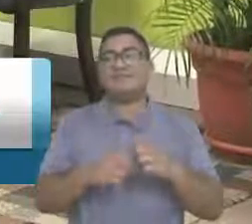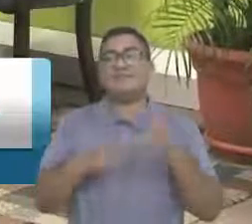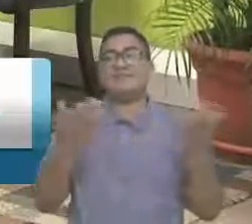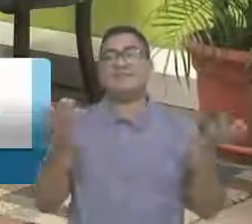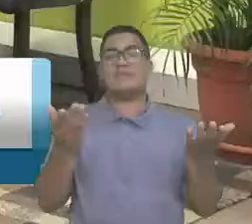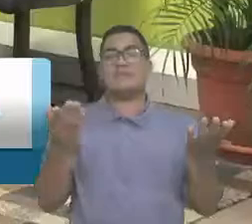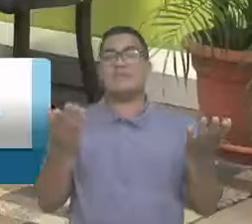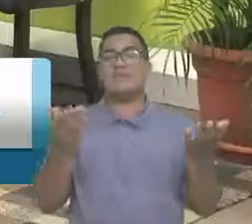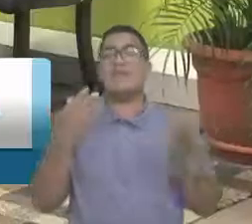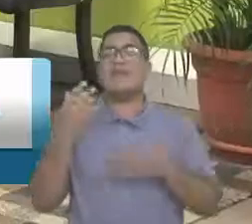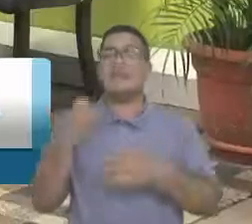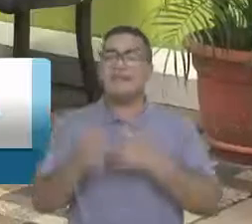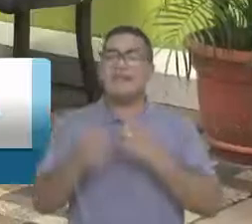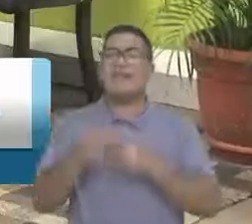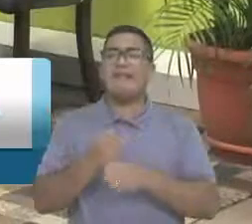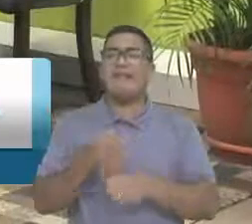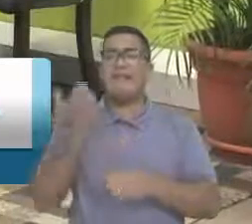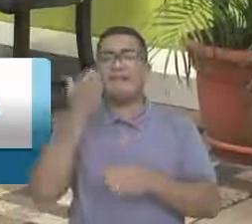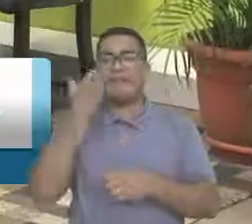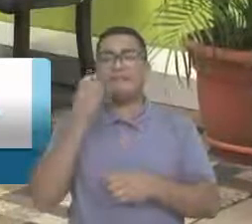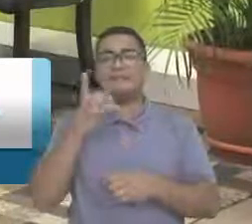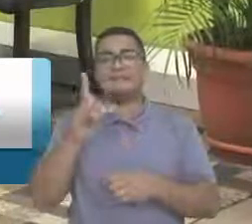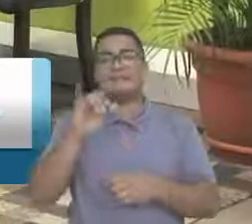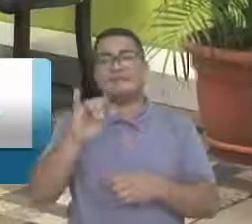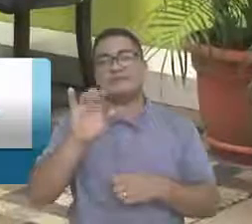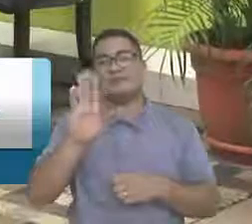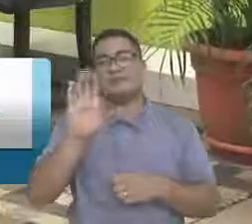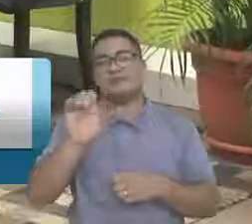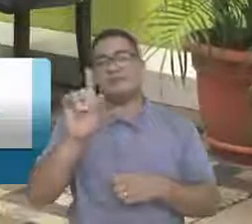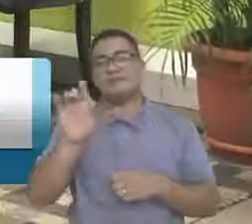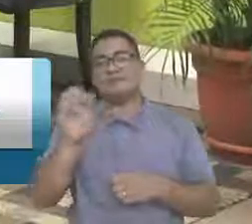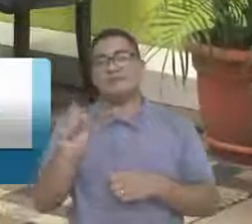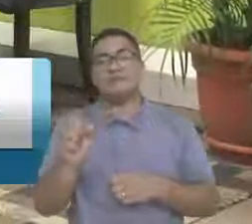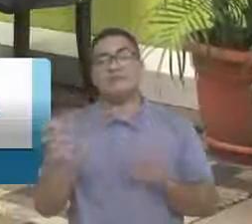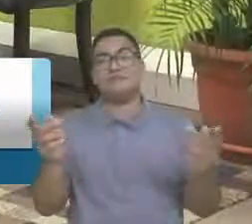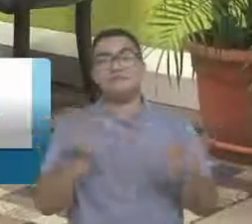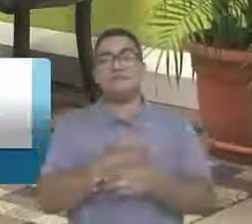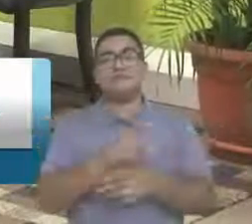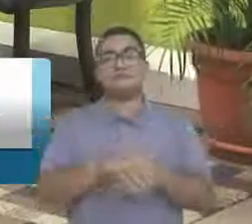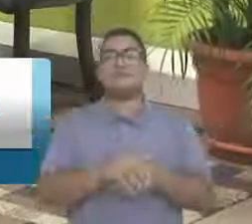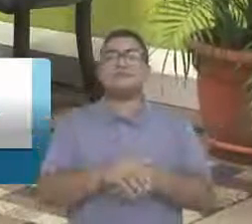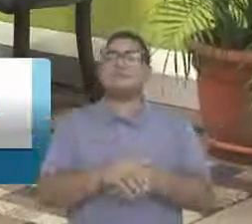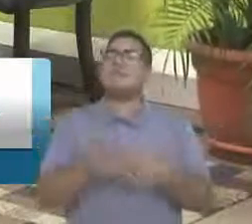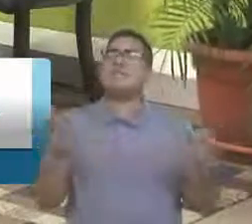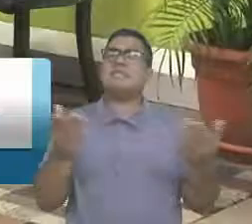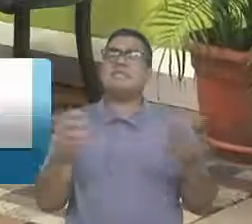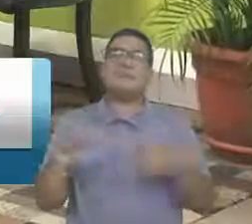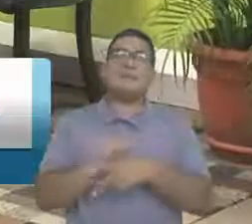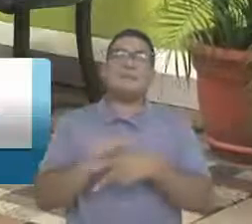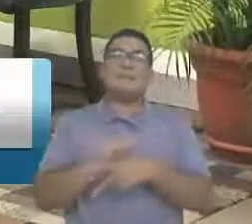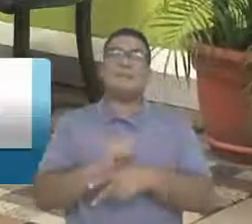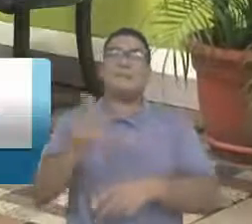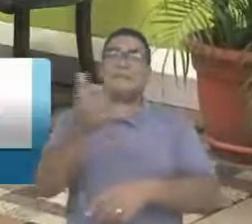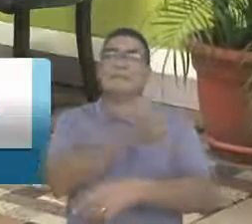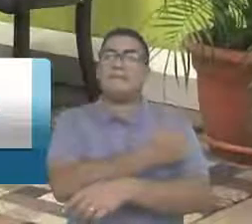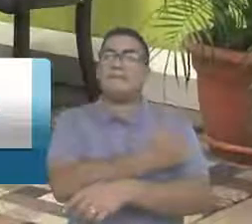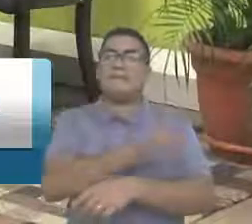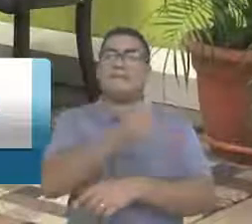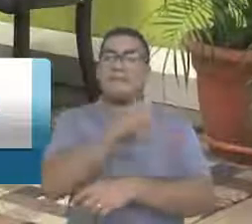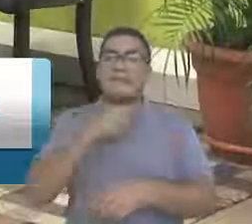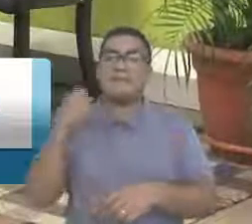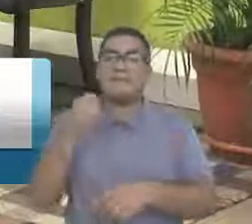vienen a conllevar estas enfermedades de diabetes, hipertensión. Pero ustedes están implementando, doctor, en los hospitales esa prueba